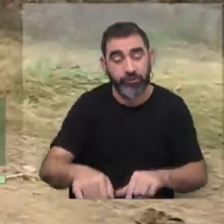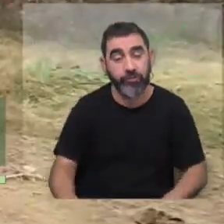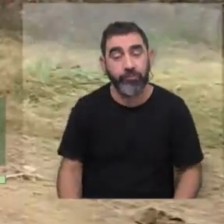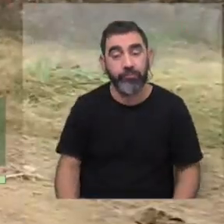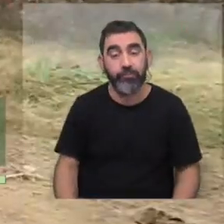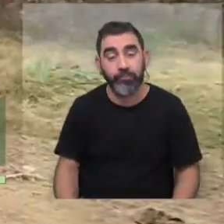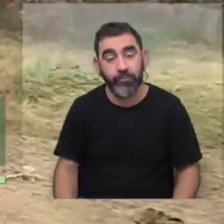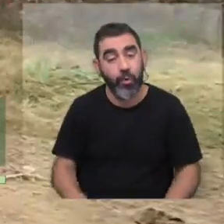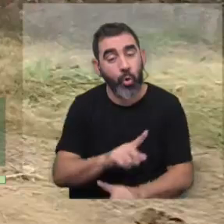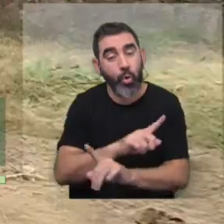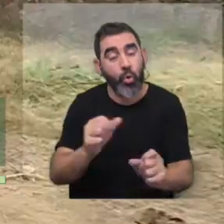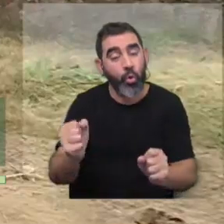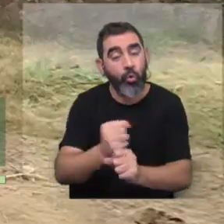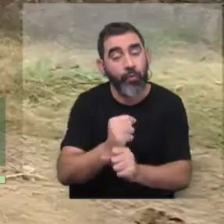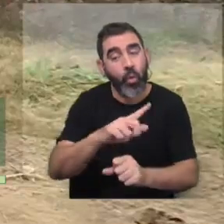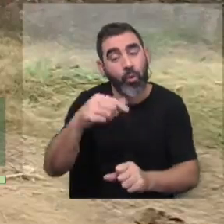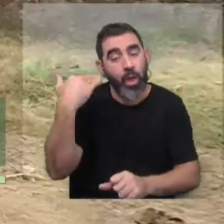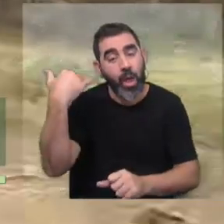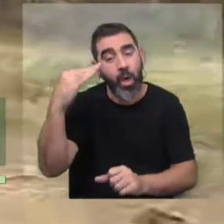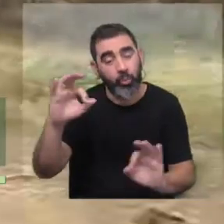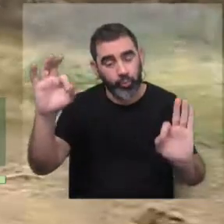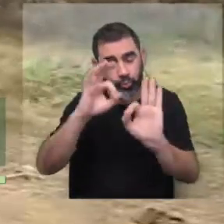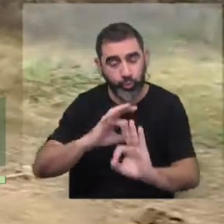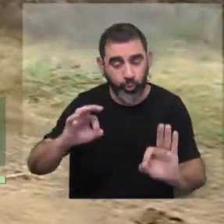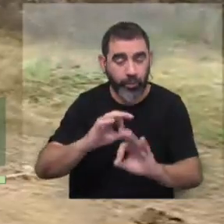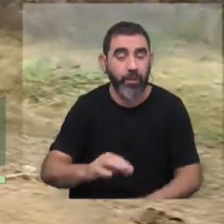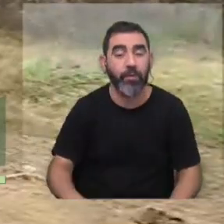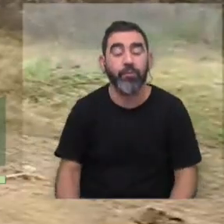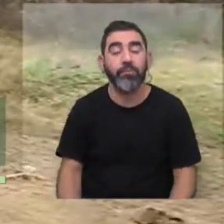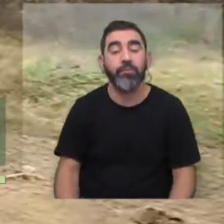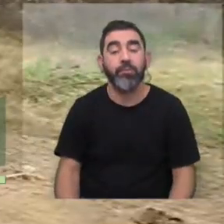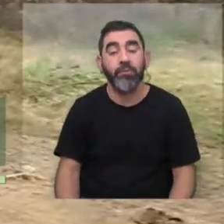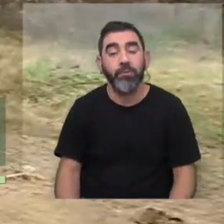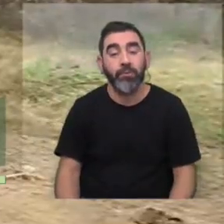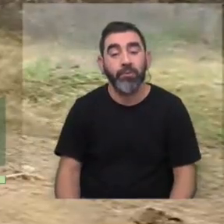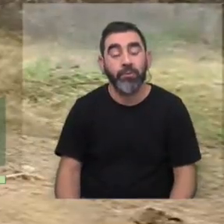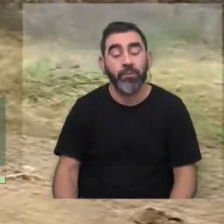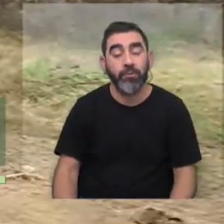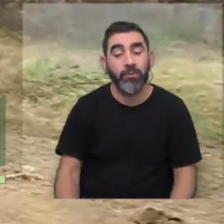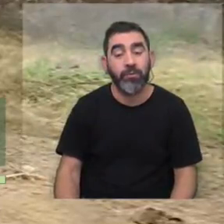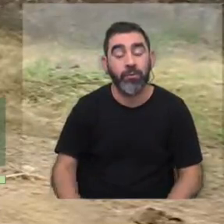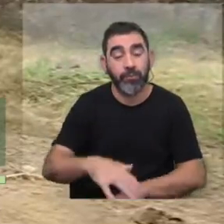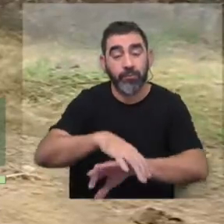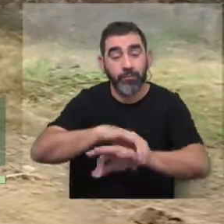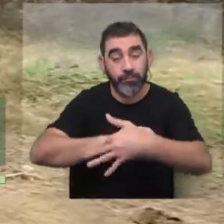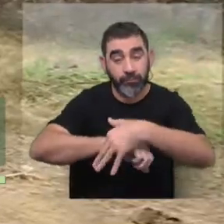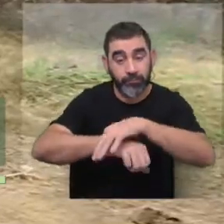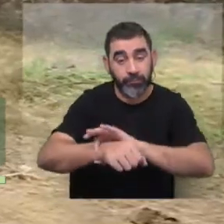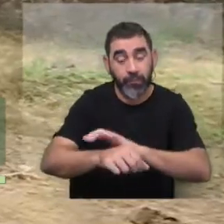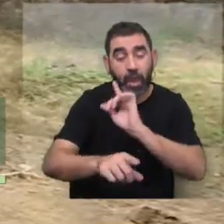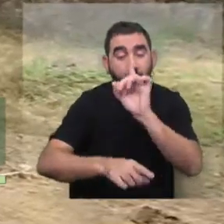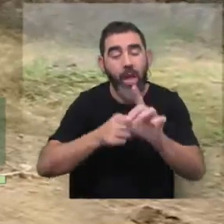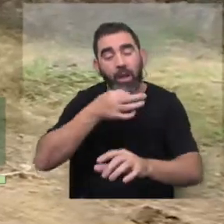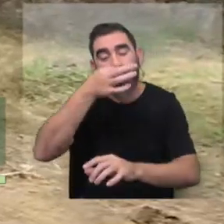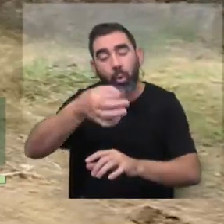No así está confirmado que lleguen otras autoridades hasta aquí hasta el predio Alicia luisardo ha eh dado algunas